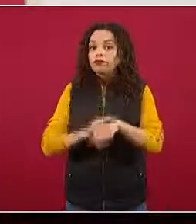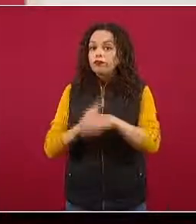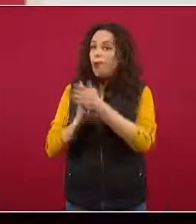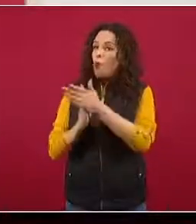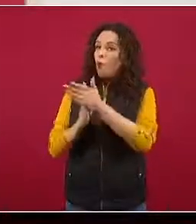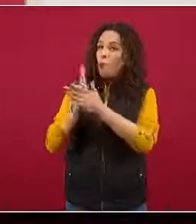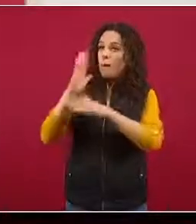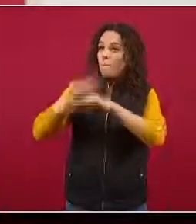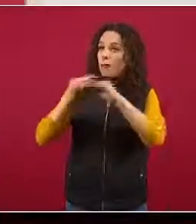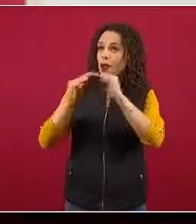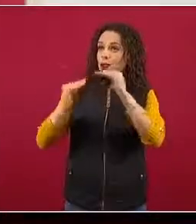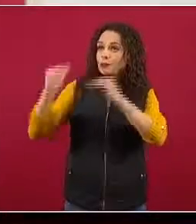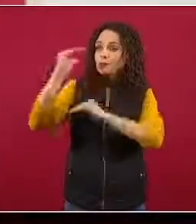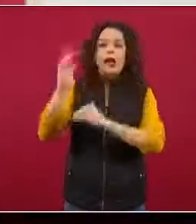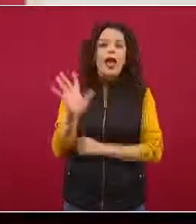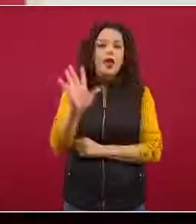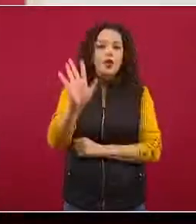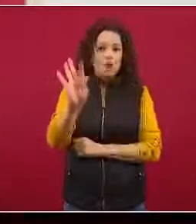máxima es 40.